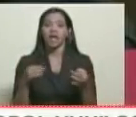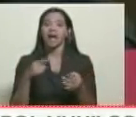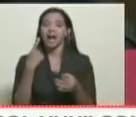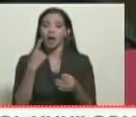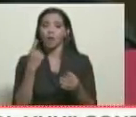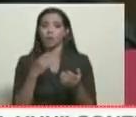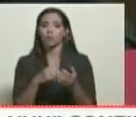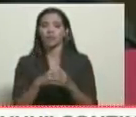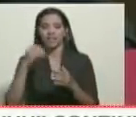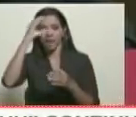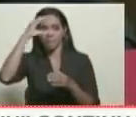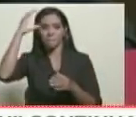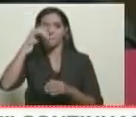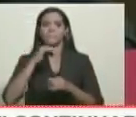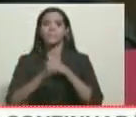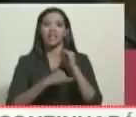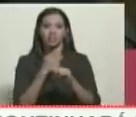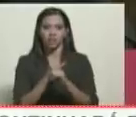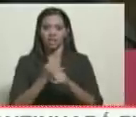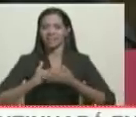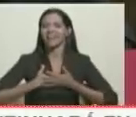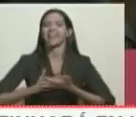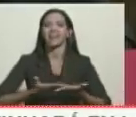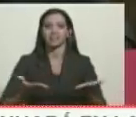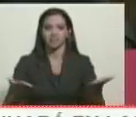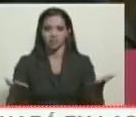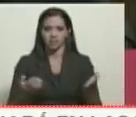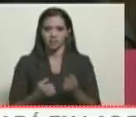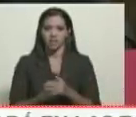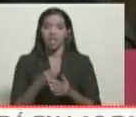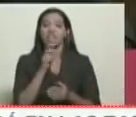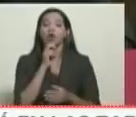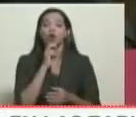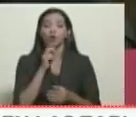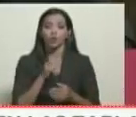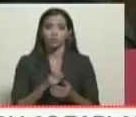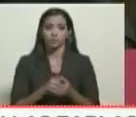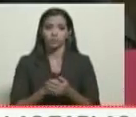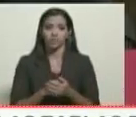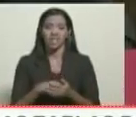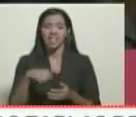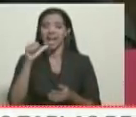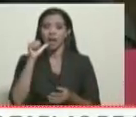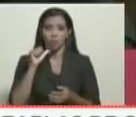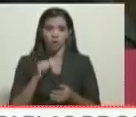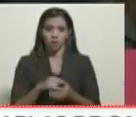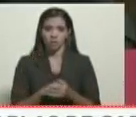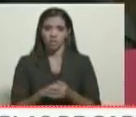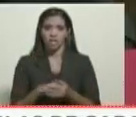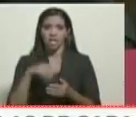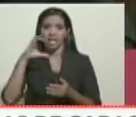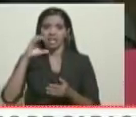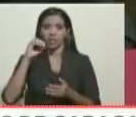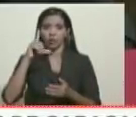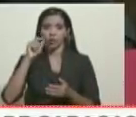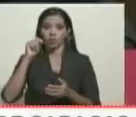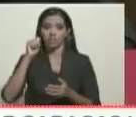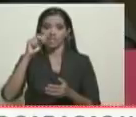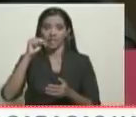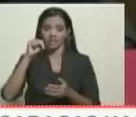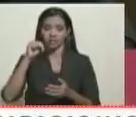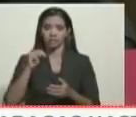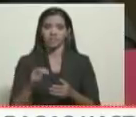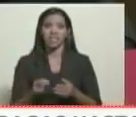potencia extranjera, regalársela, el oro, ¿verdad?, el agua, el coltán, y